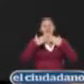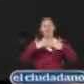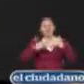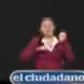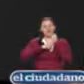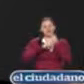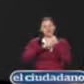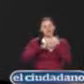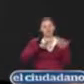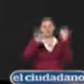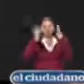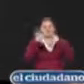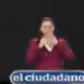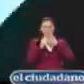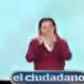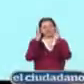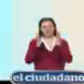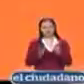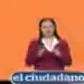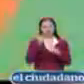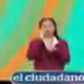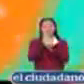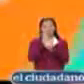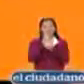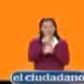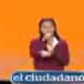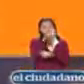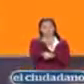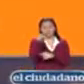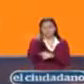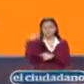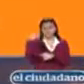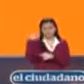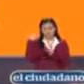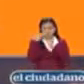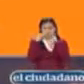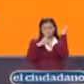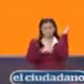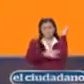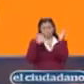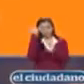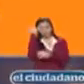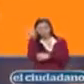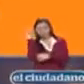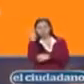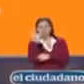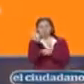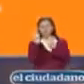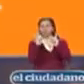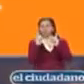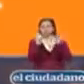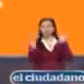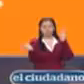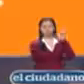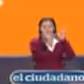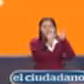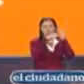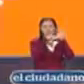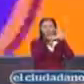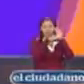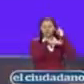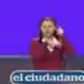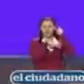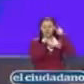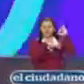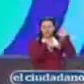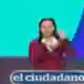al apoyo de la Revolución Ciudadana. Por ello, si usted también tiene un proyecto original, no se pierda esta oportunidad de darlo a conocer